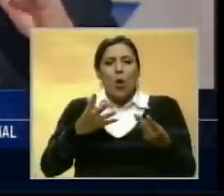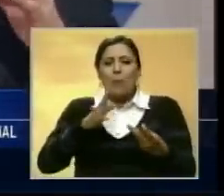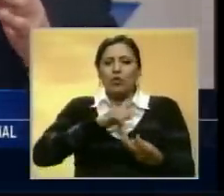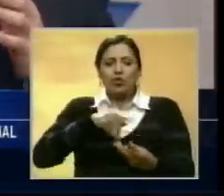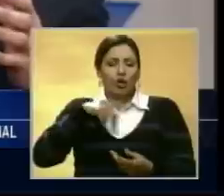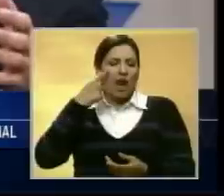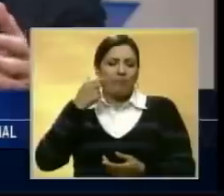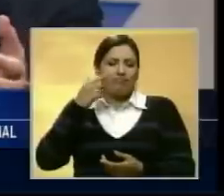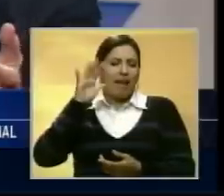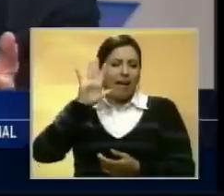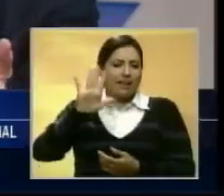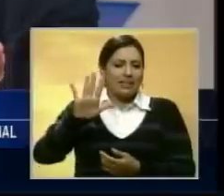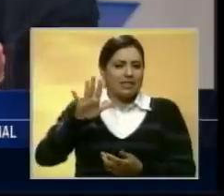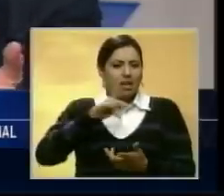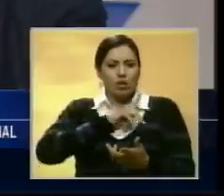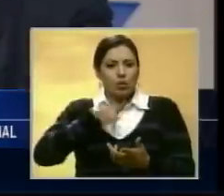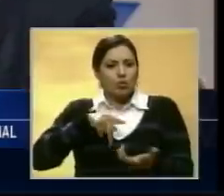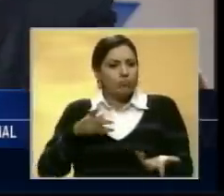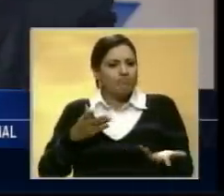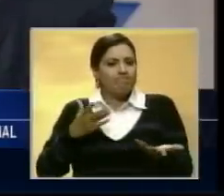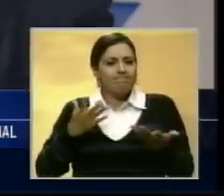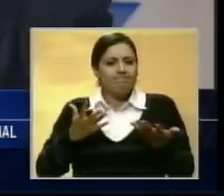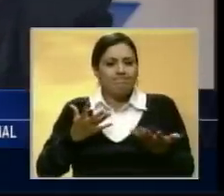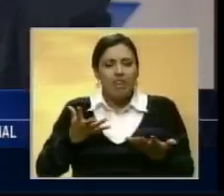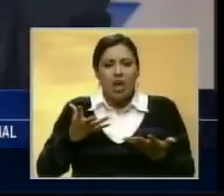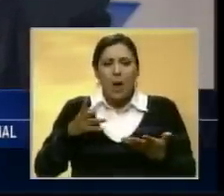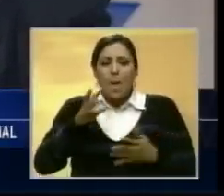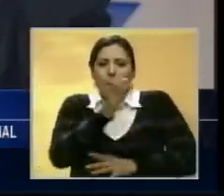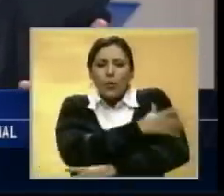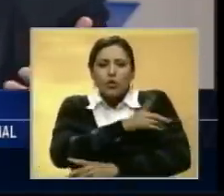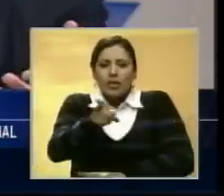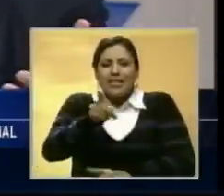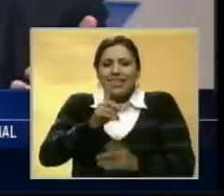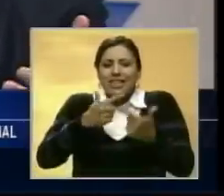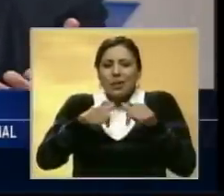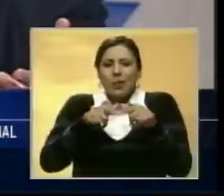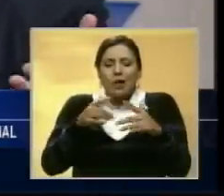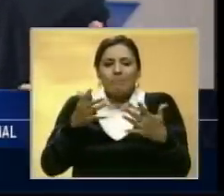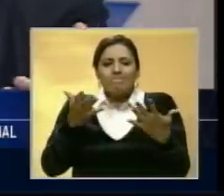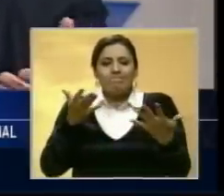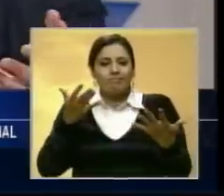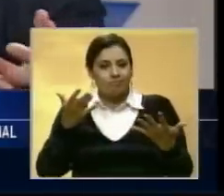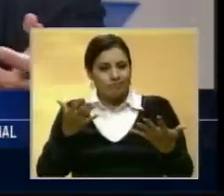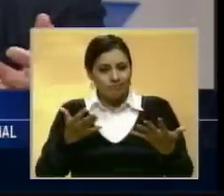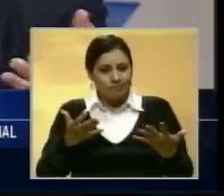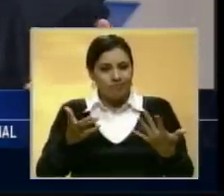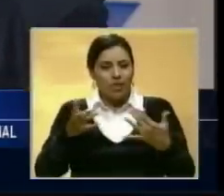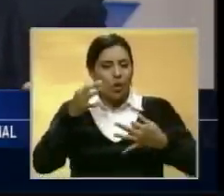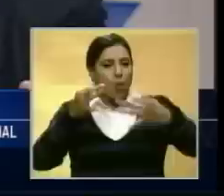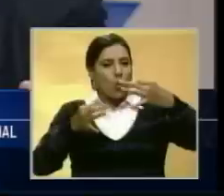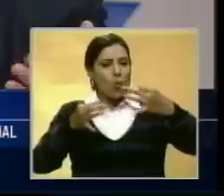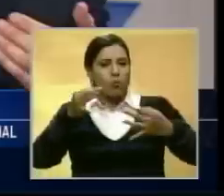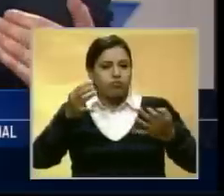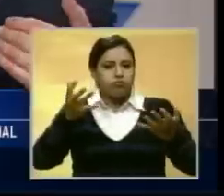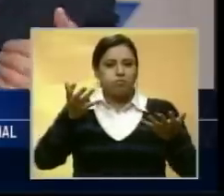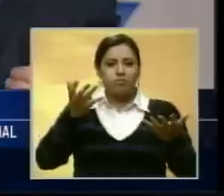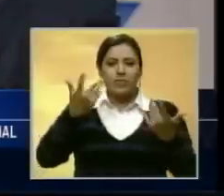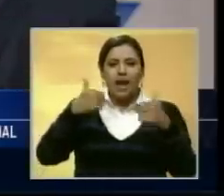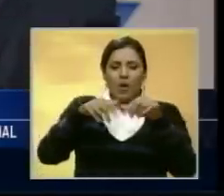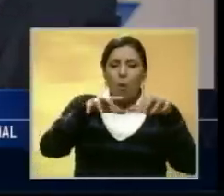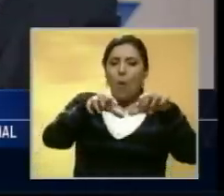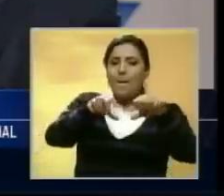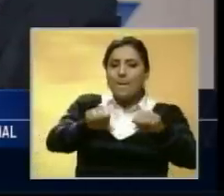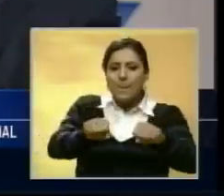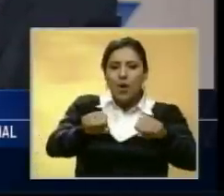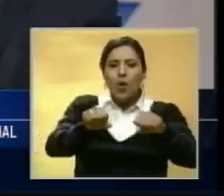tienen acostumbrados. Están poniendo sobre una bandeja la justificación a la